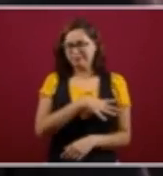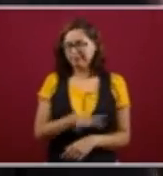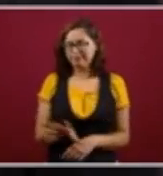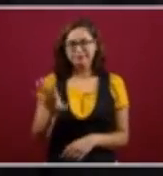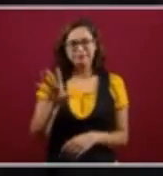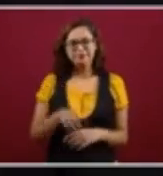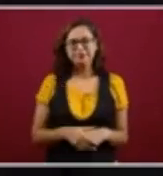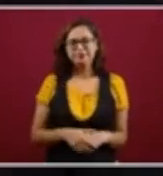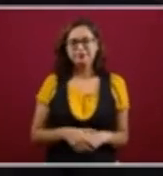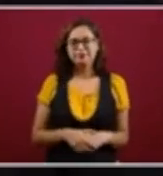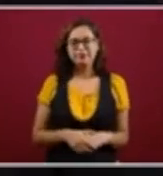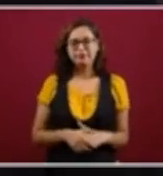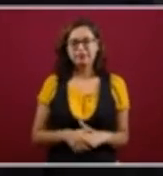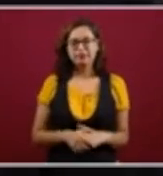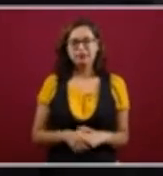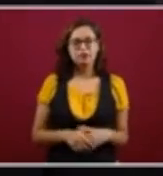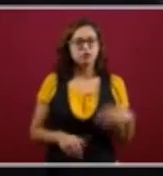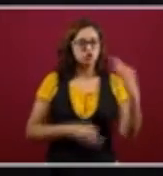Todo mundo se fue